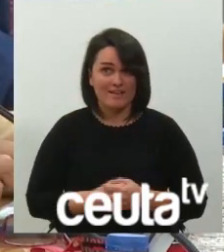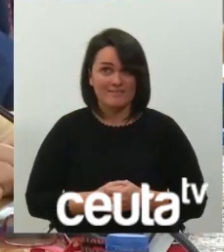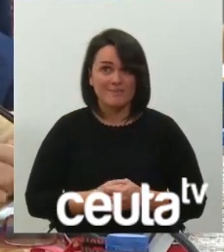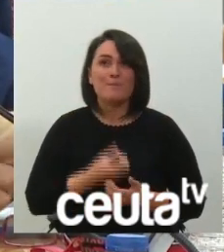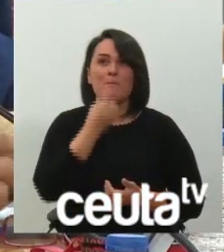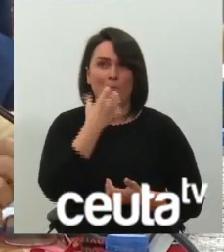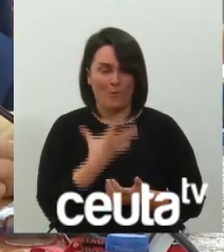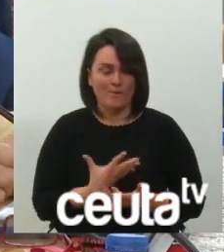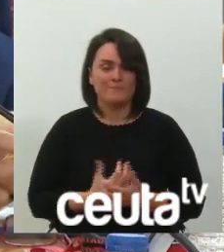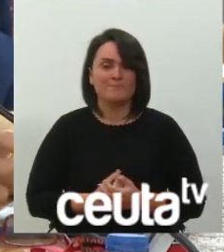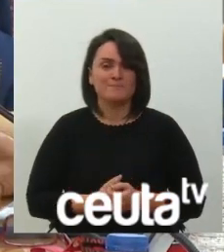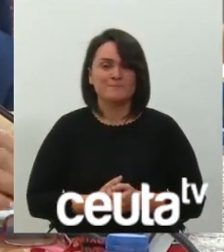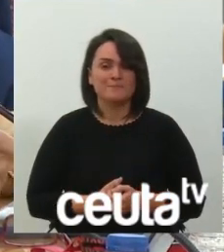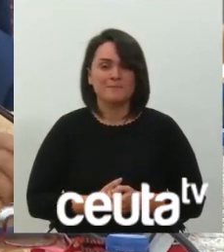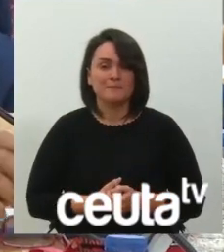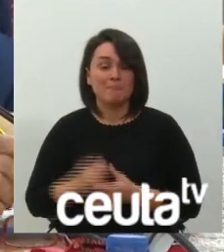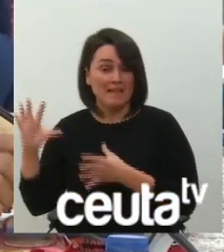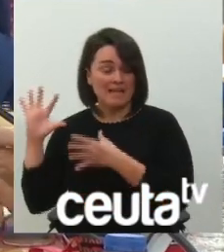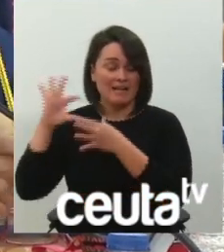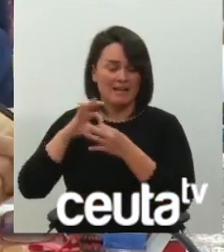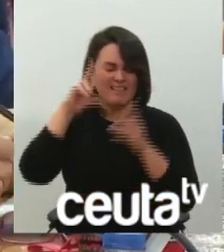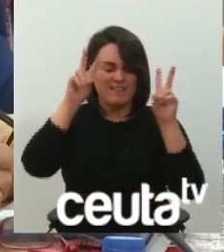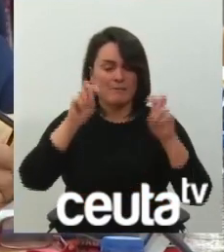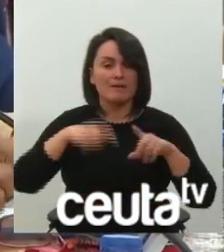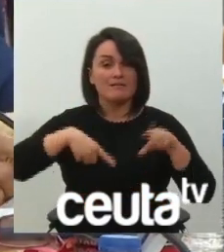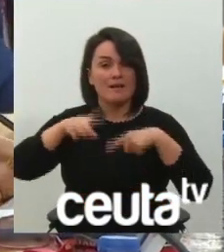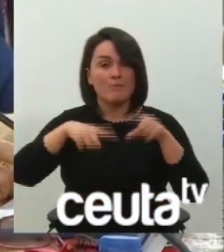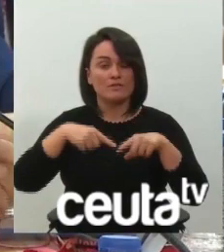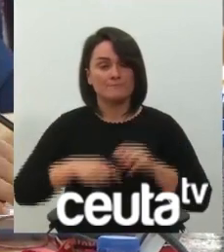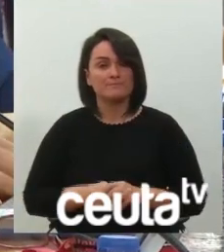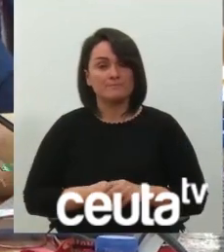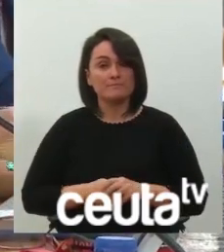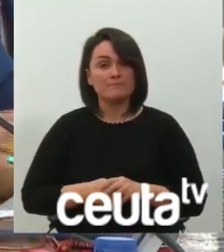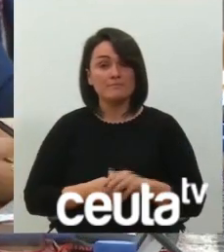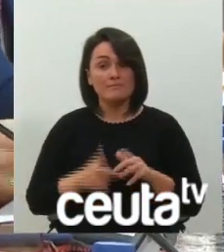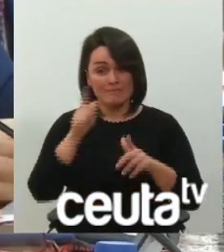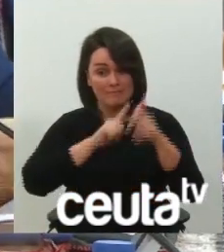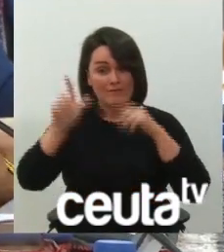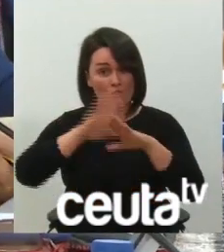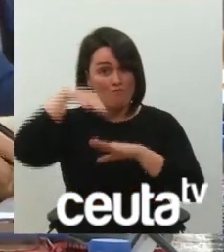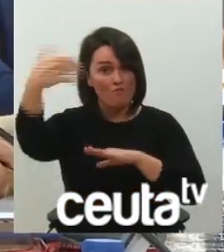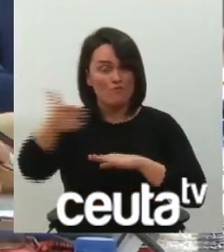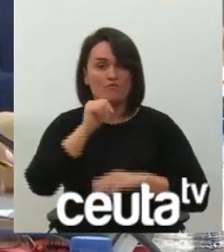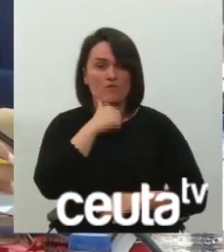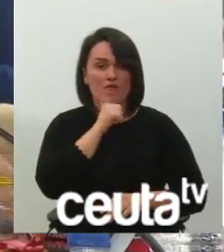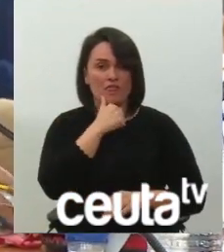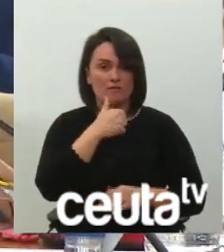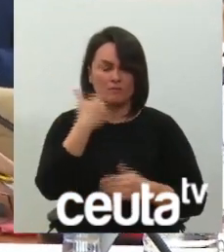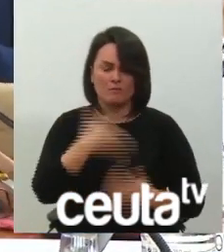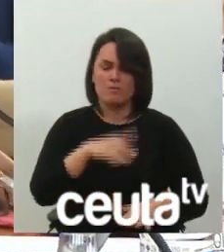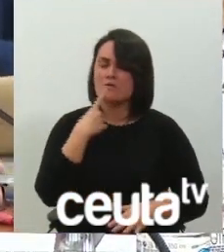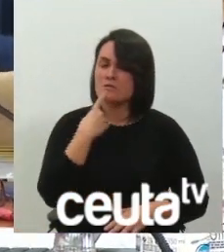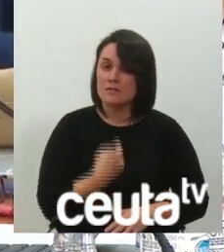y volviendo el transporte salir de ceuta en definitiva puede ser una odisea barco tren